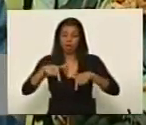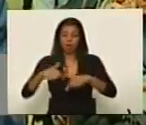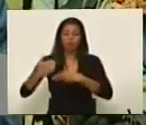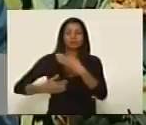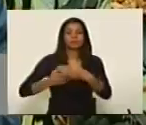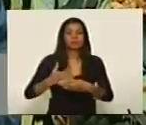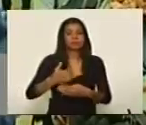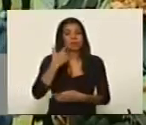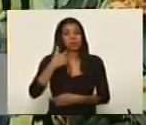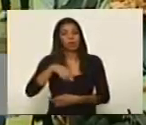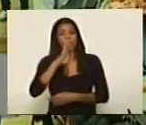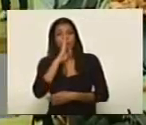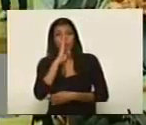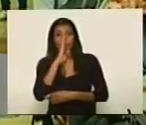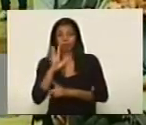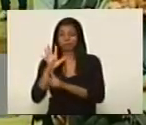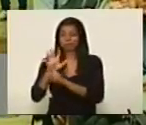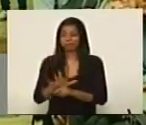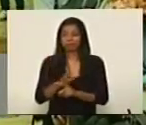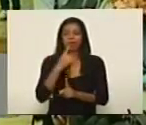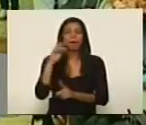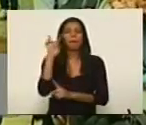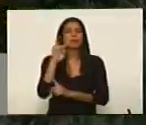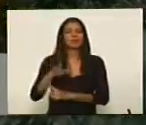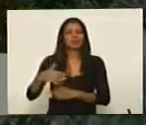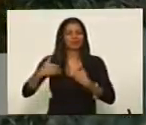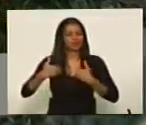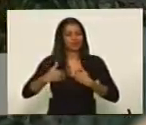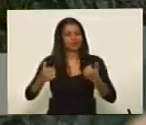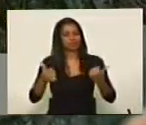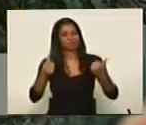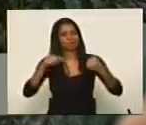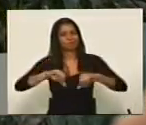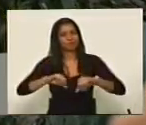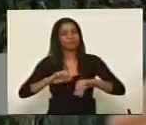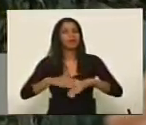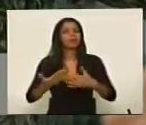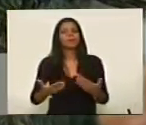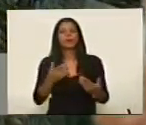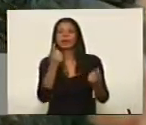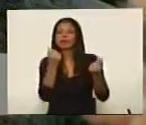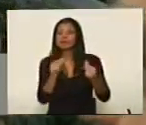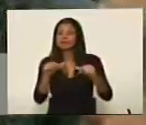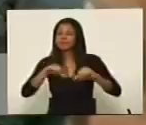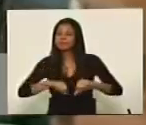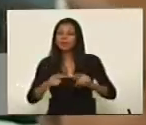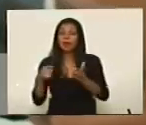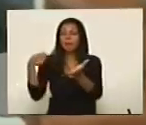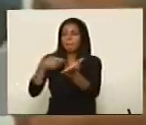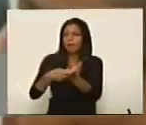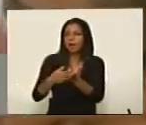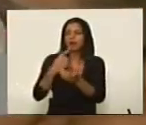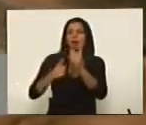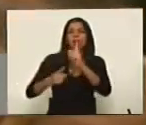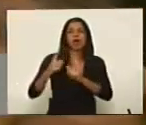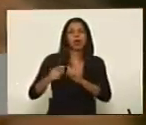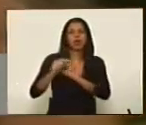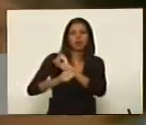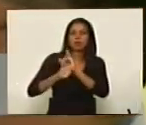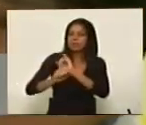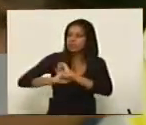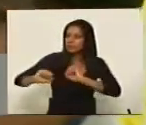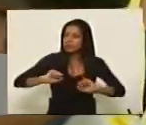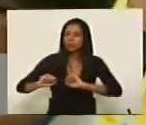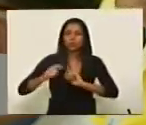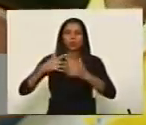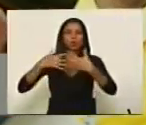las cuentas de la República están siendo asediadas, bloqueadas o perseguidas, y precisamente las cuentas que van destinadas a pagar principios activos, fórmulas